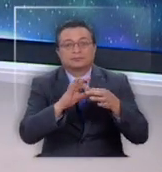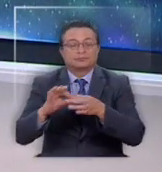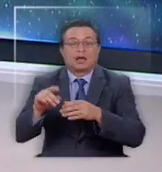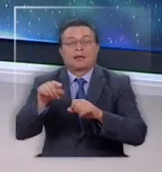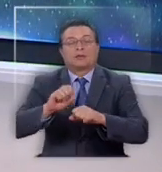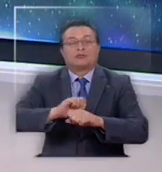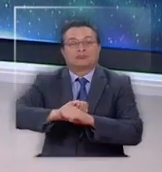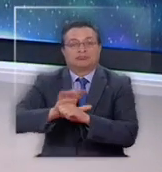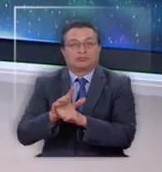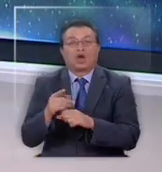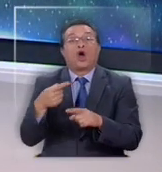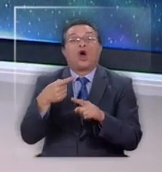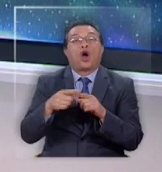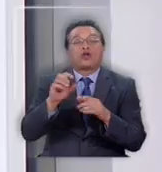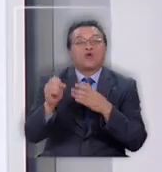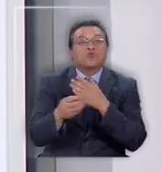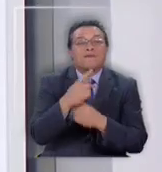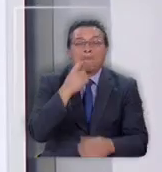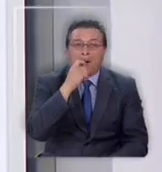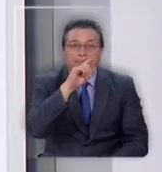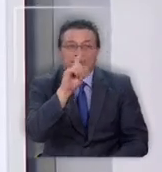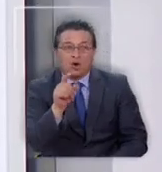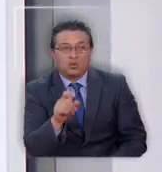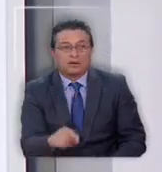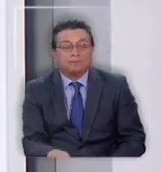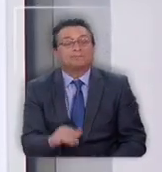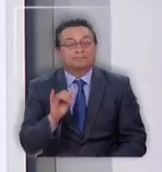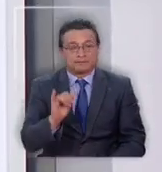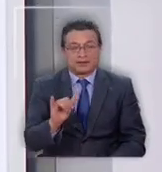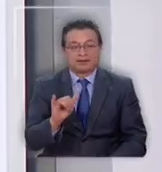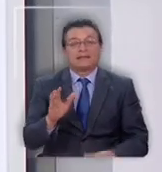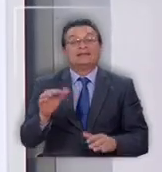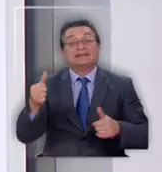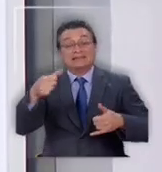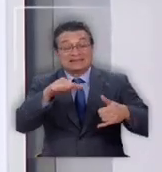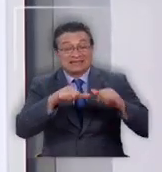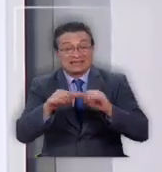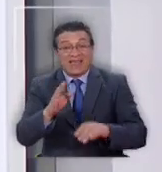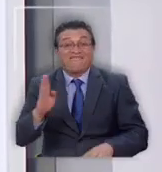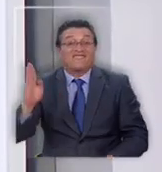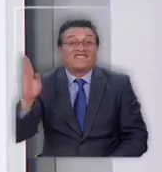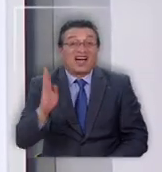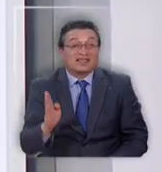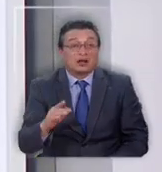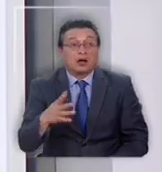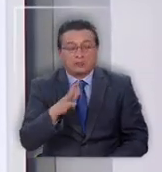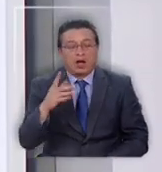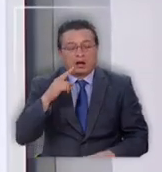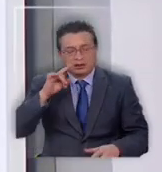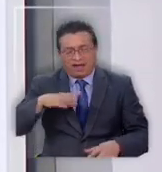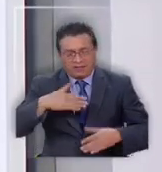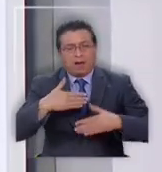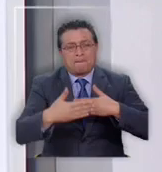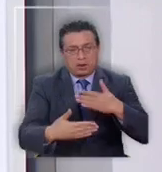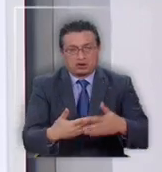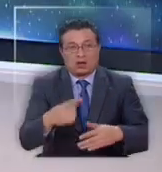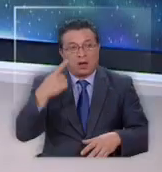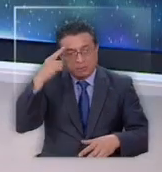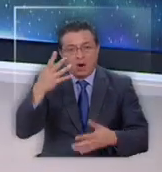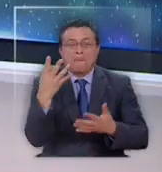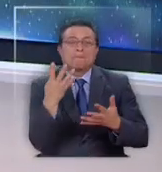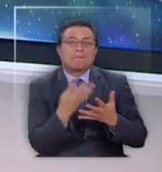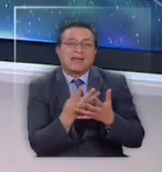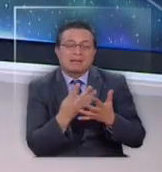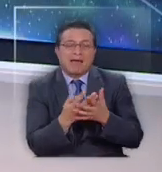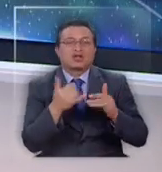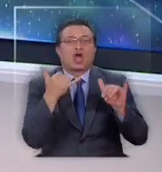19 abril nuevas preguntas por eso solo bruta porque las ciencias básicas por ejemplo está muy está muy interiorizada de estos procesos pero matemáticos